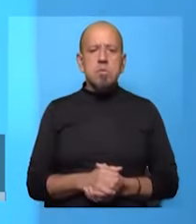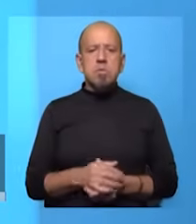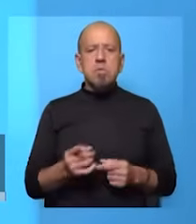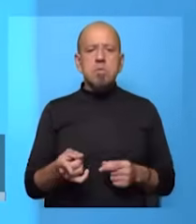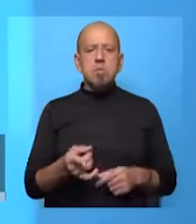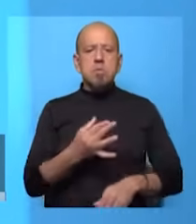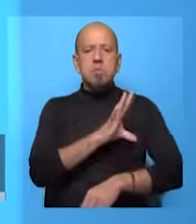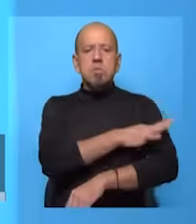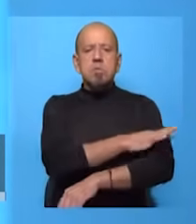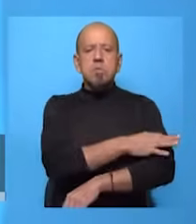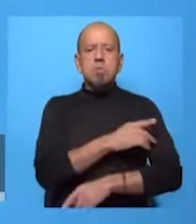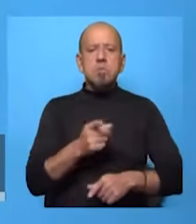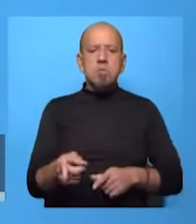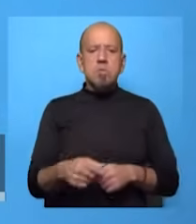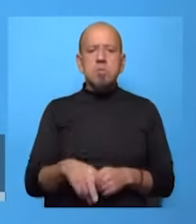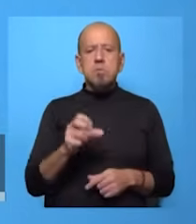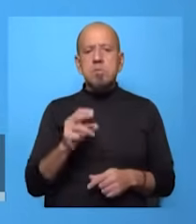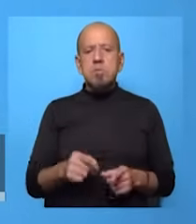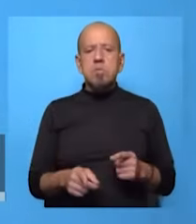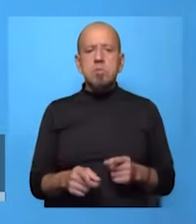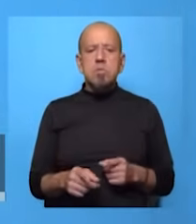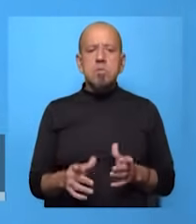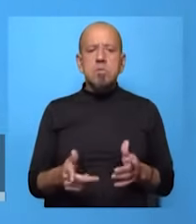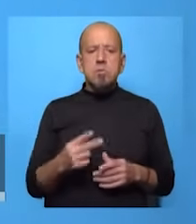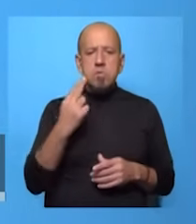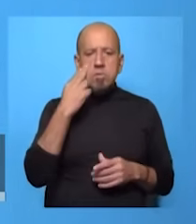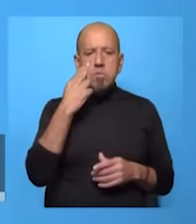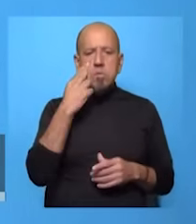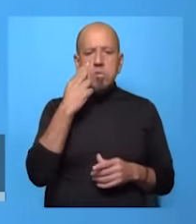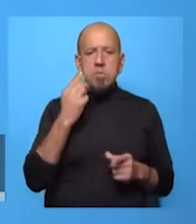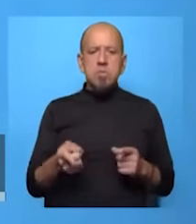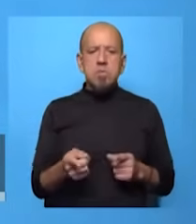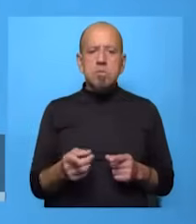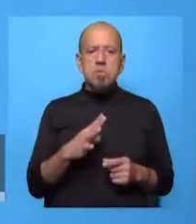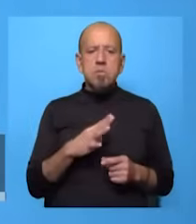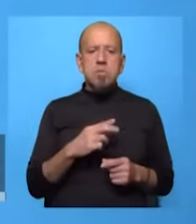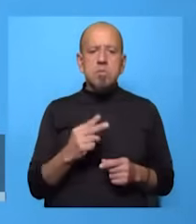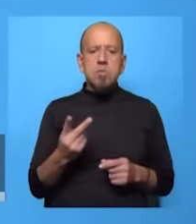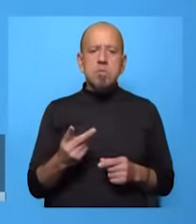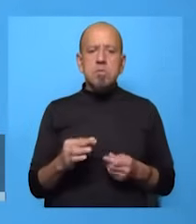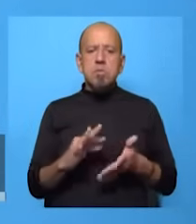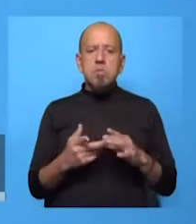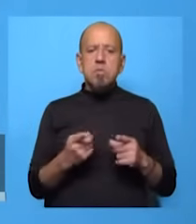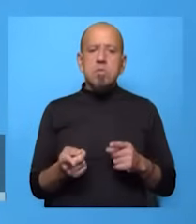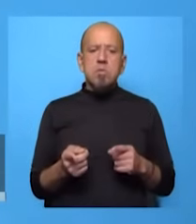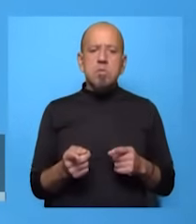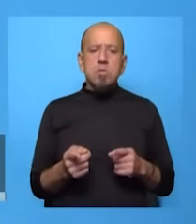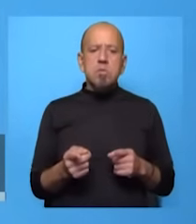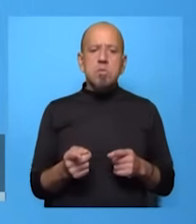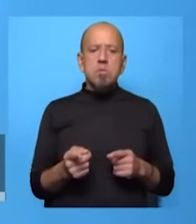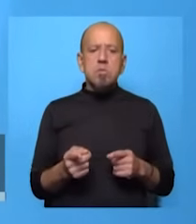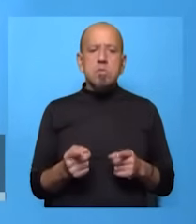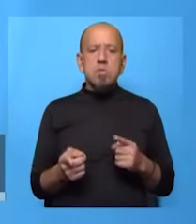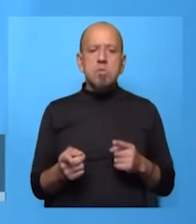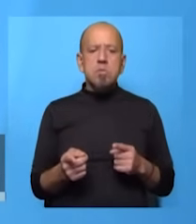firme con el gobierno en sus críticas este el problema es que hay dos formas de encarar el asunto eh